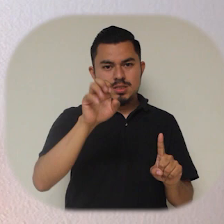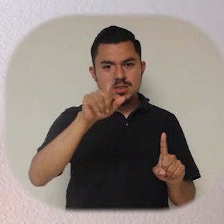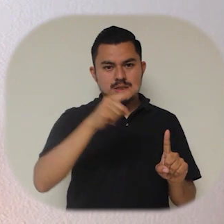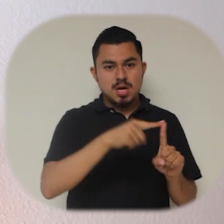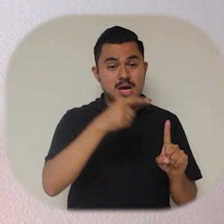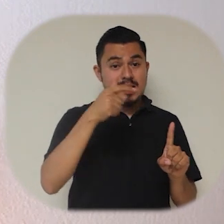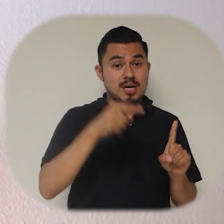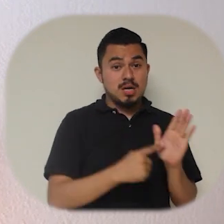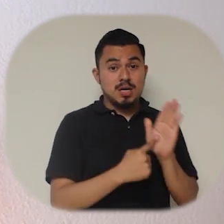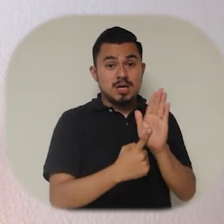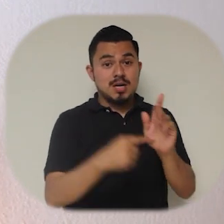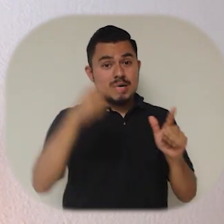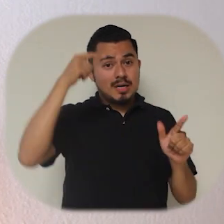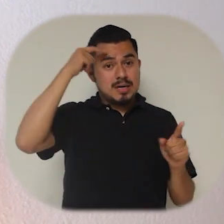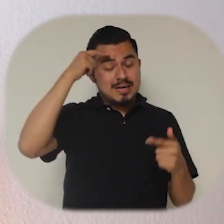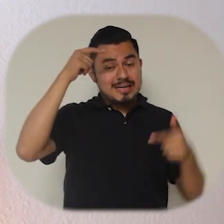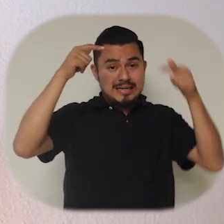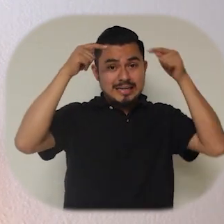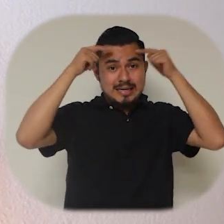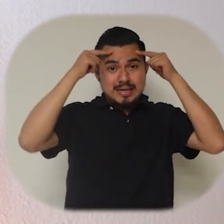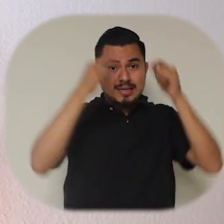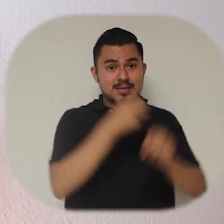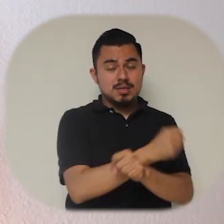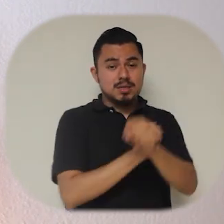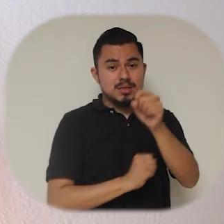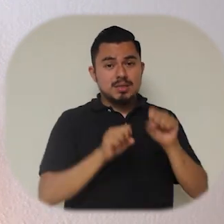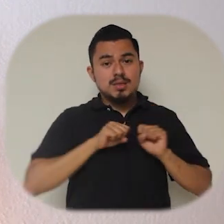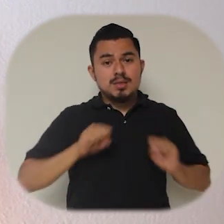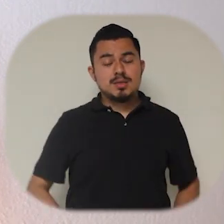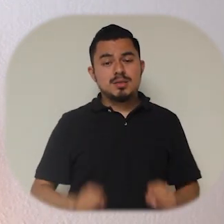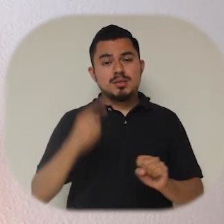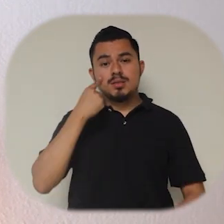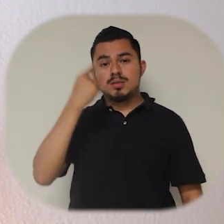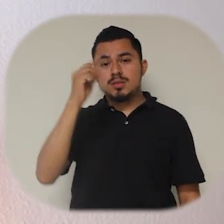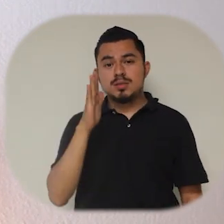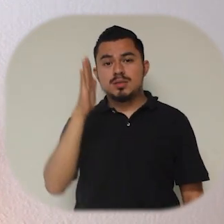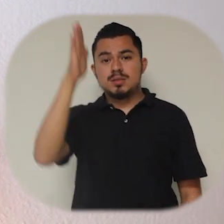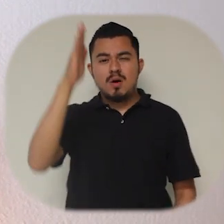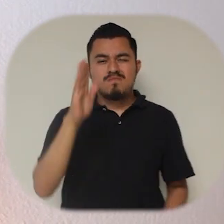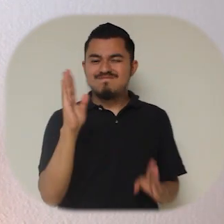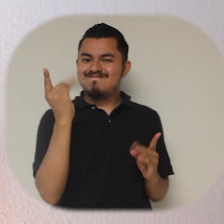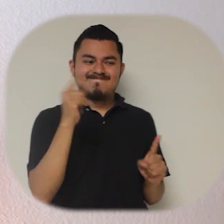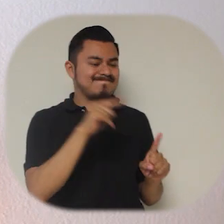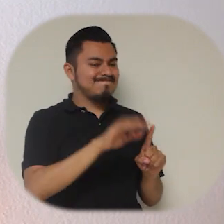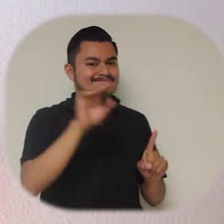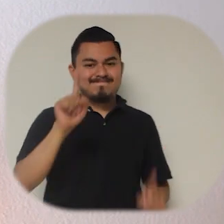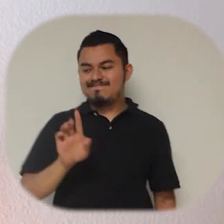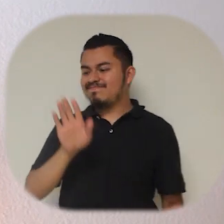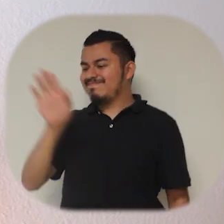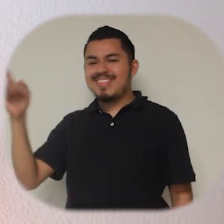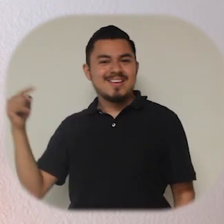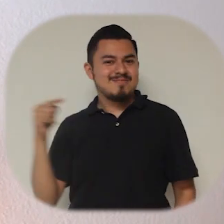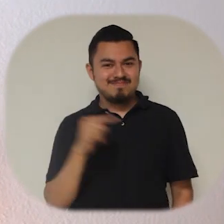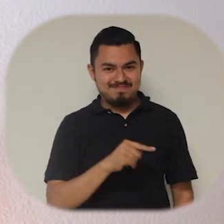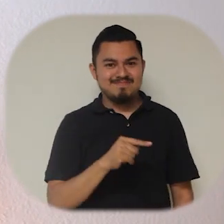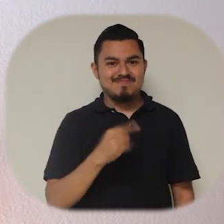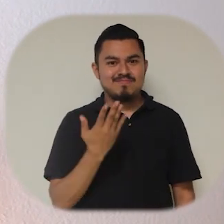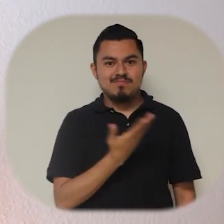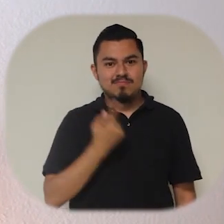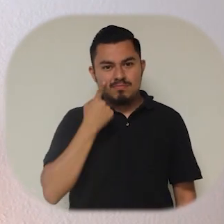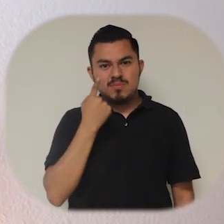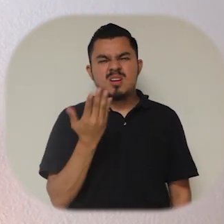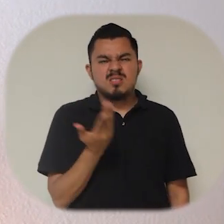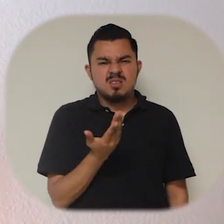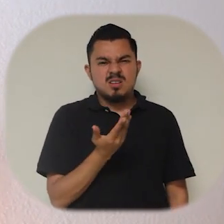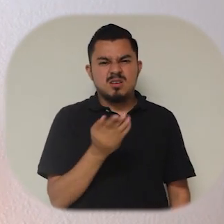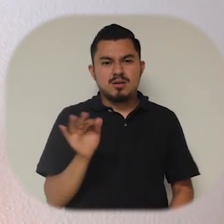y profetas. Podemos ver que él era un símbolo, un tipo de Cristo. Y vemos entonces que el Cristo